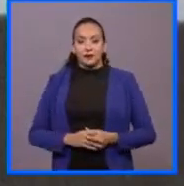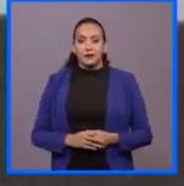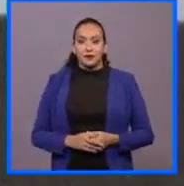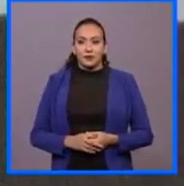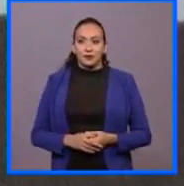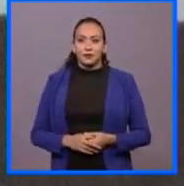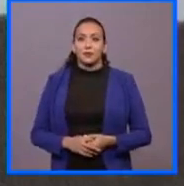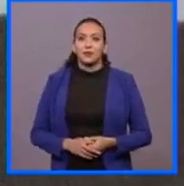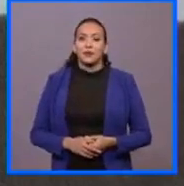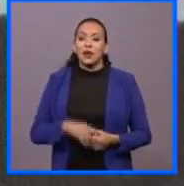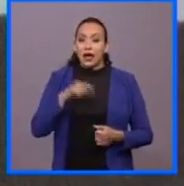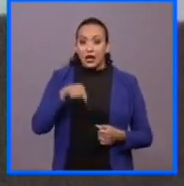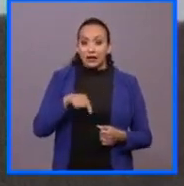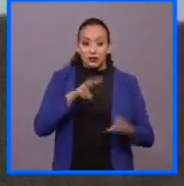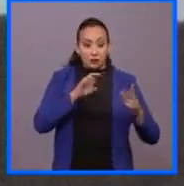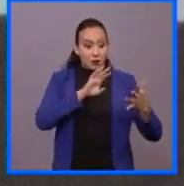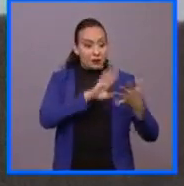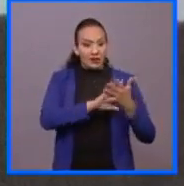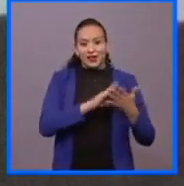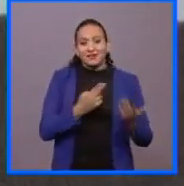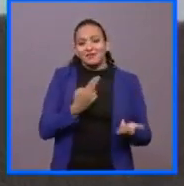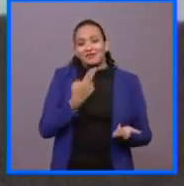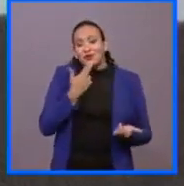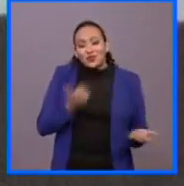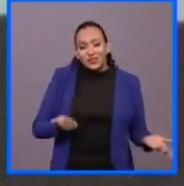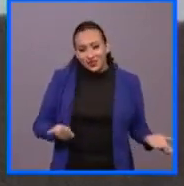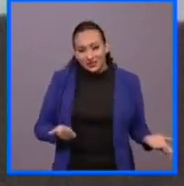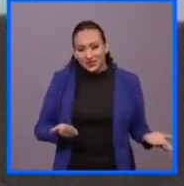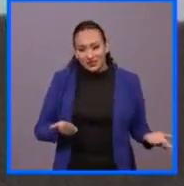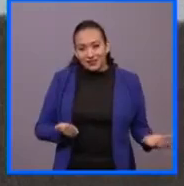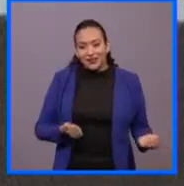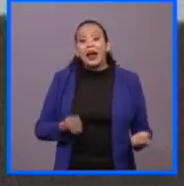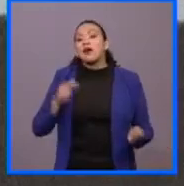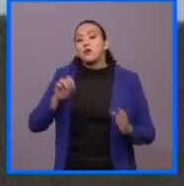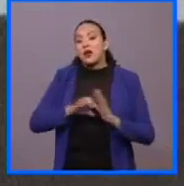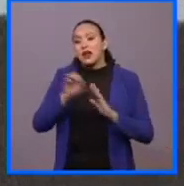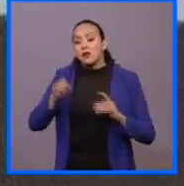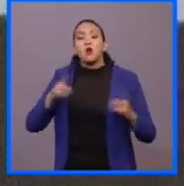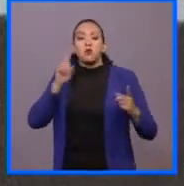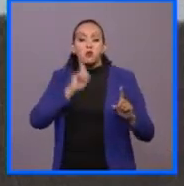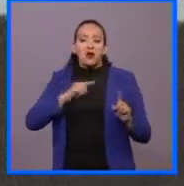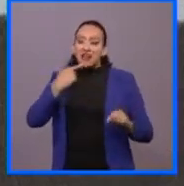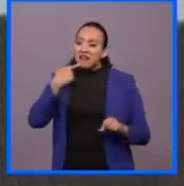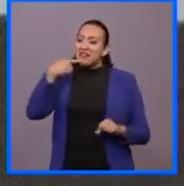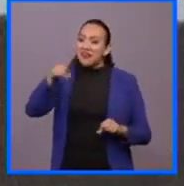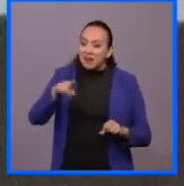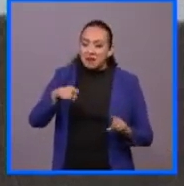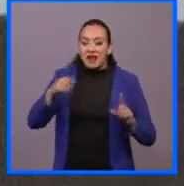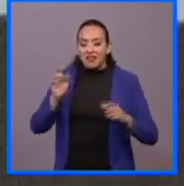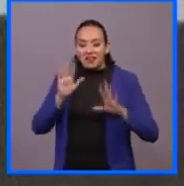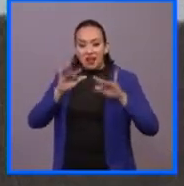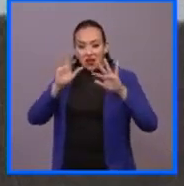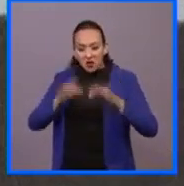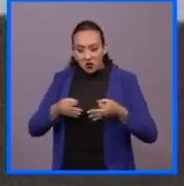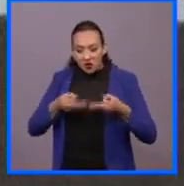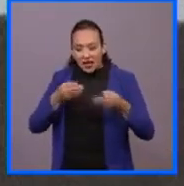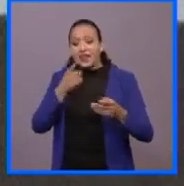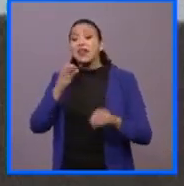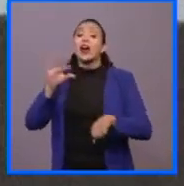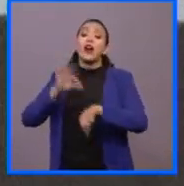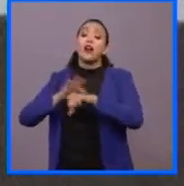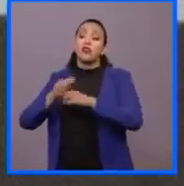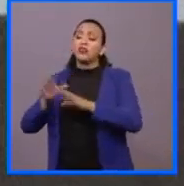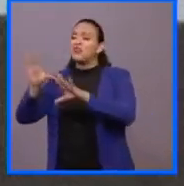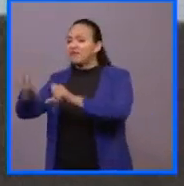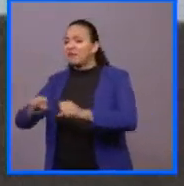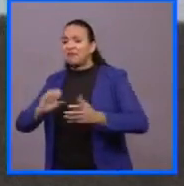Esto es algo que la vía penal no nos hubiera dado, ¿no? La vía penal hubiera llegado condenado y aquí está, el personal de salud ya está en la cárcel y que te